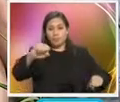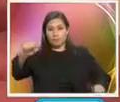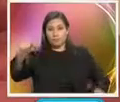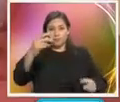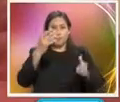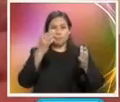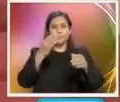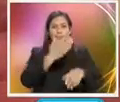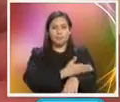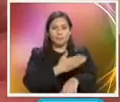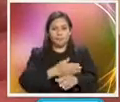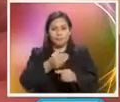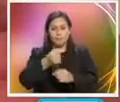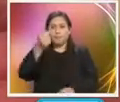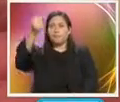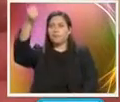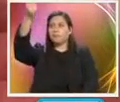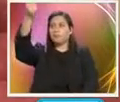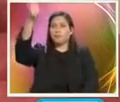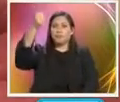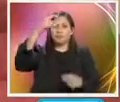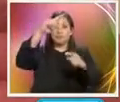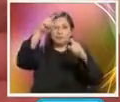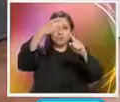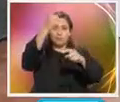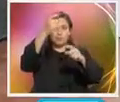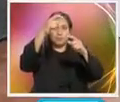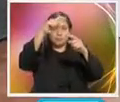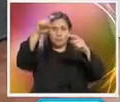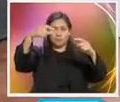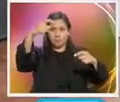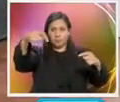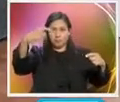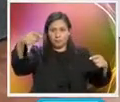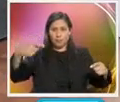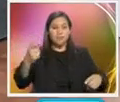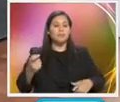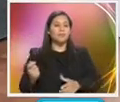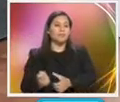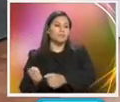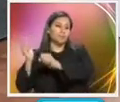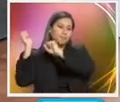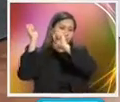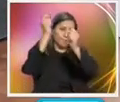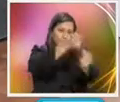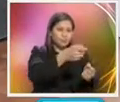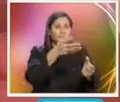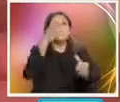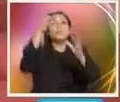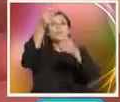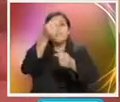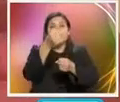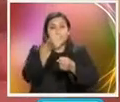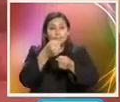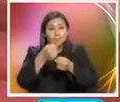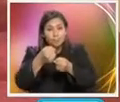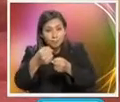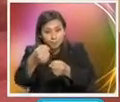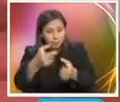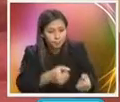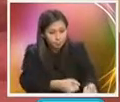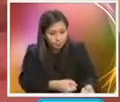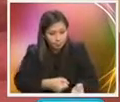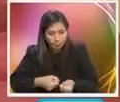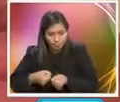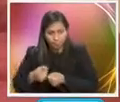que tienen como una cuerda, vamos, como un uso, que podemos ayudar a las personas a salir.